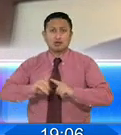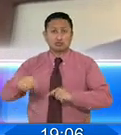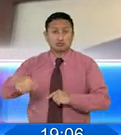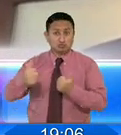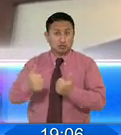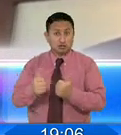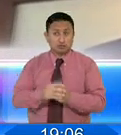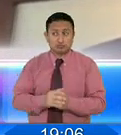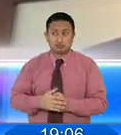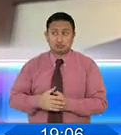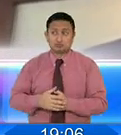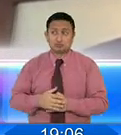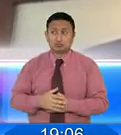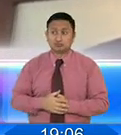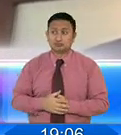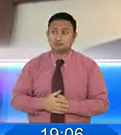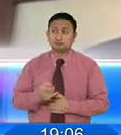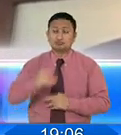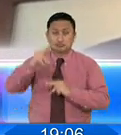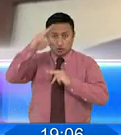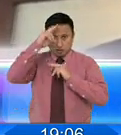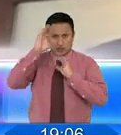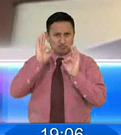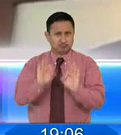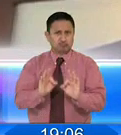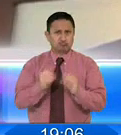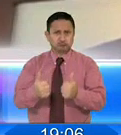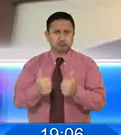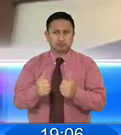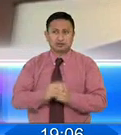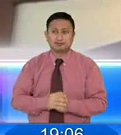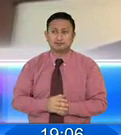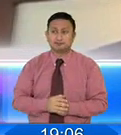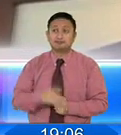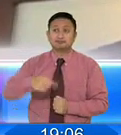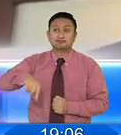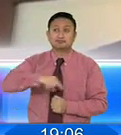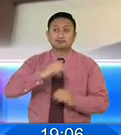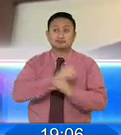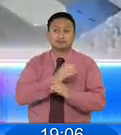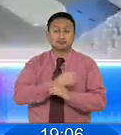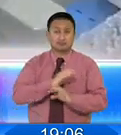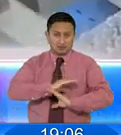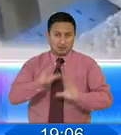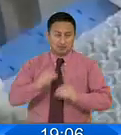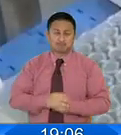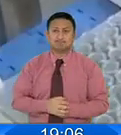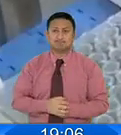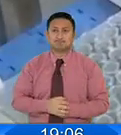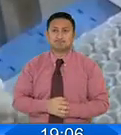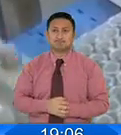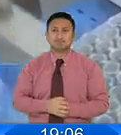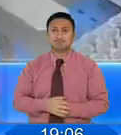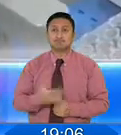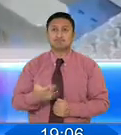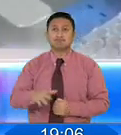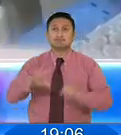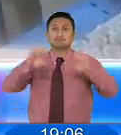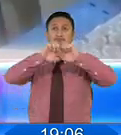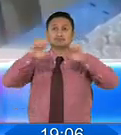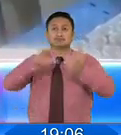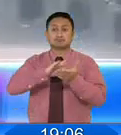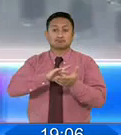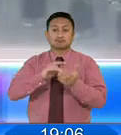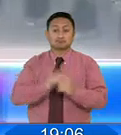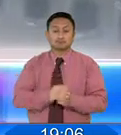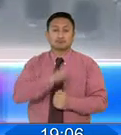recalcar que es una noticia extremadamente buena y por encima de las proyecciones iniciales. Se espera que la farmacéutica Pfizer produzca hasta